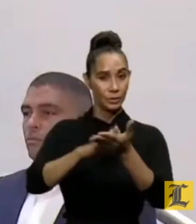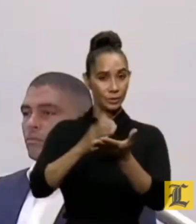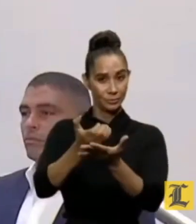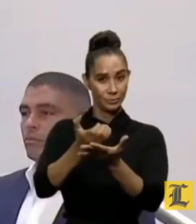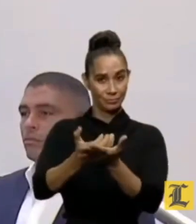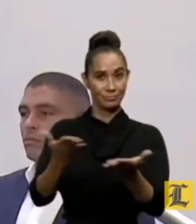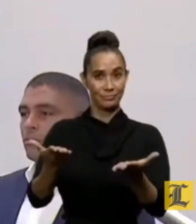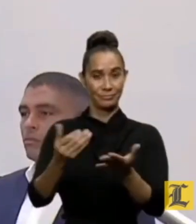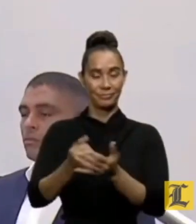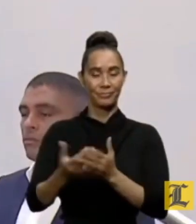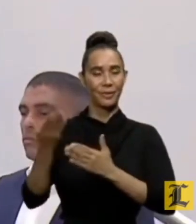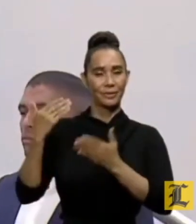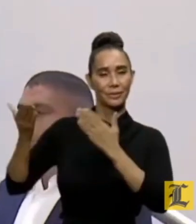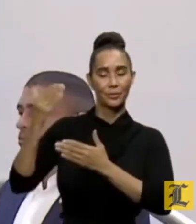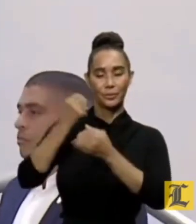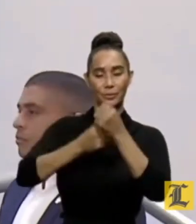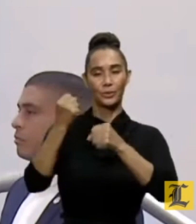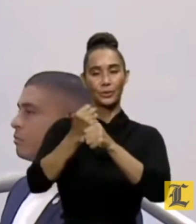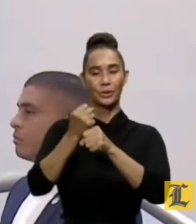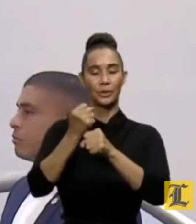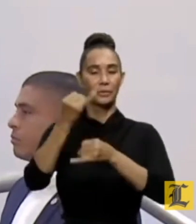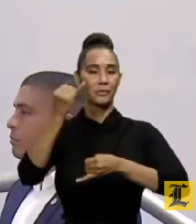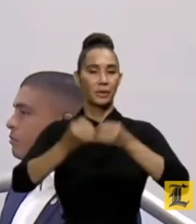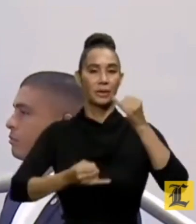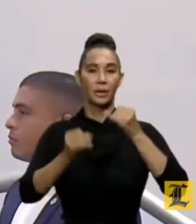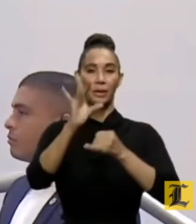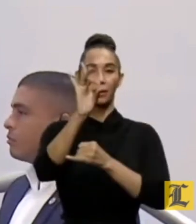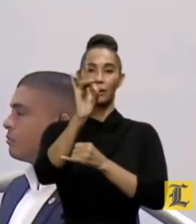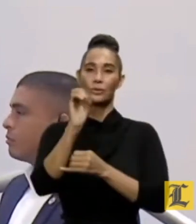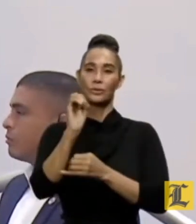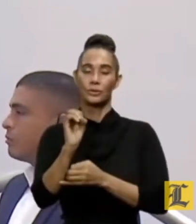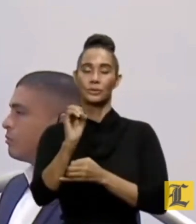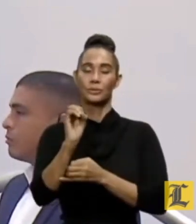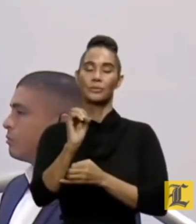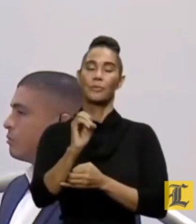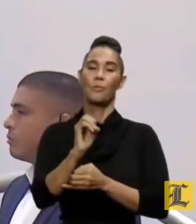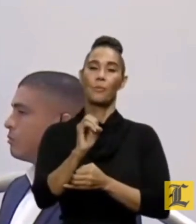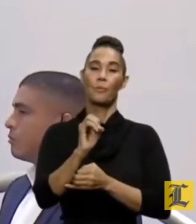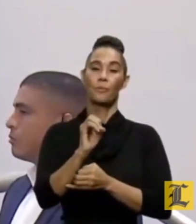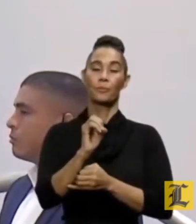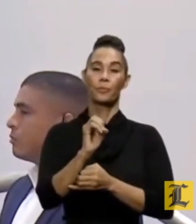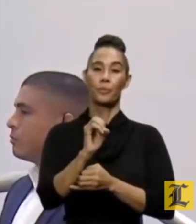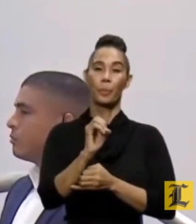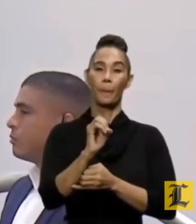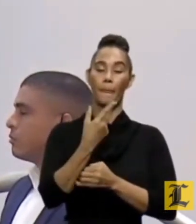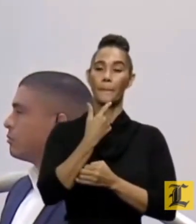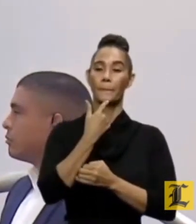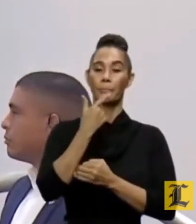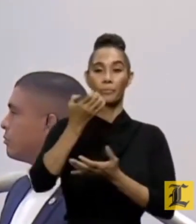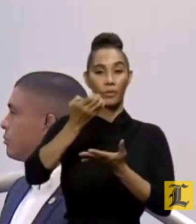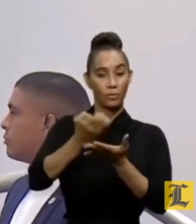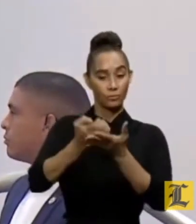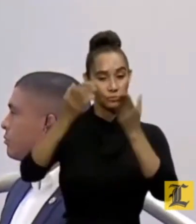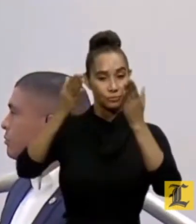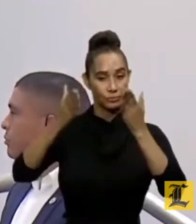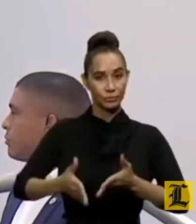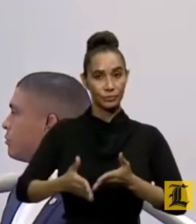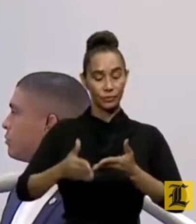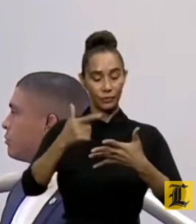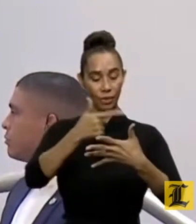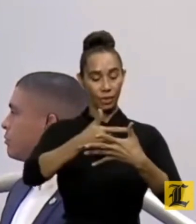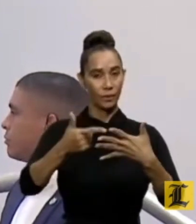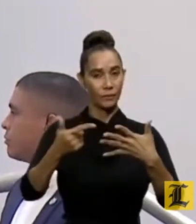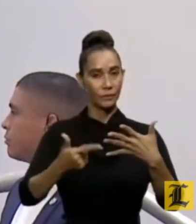economía, en los años, a finales de los años 80, y decía un economista que los